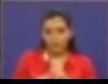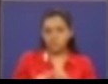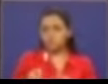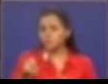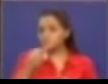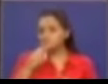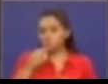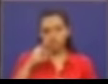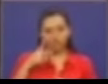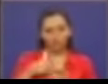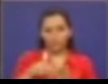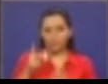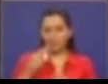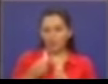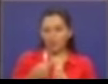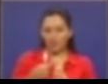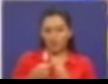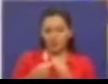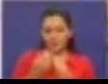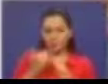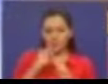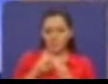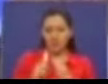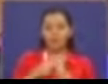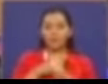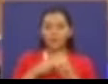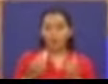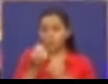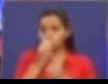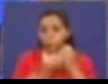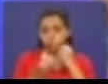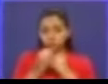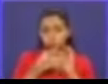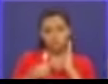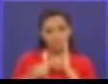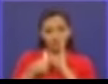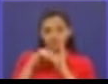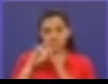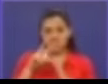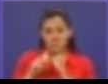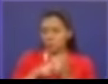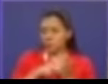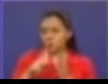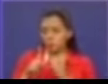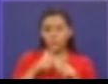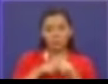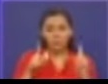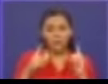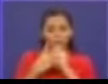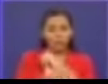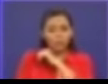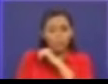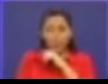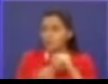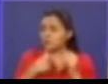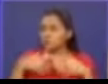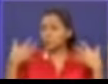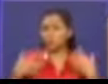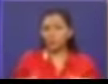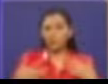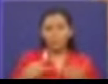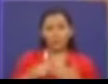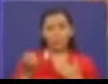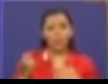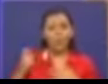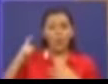pagan IVA. Los alimentos no pagan IVA. Pero le hacen creer a los pobres que es un país de altos impuestos. Ustedes con las deducciones